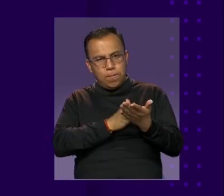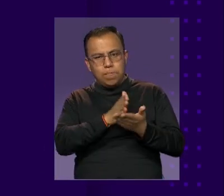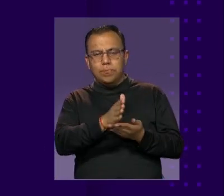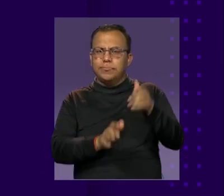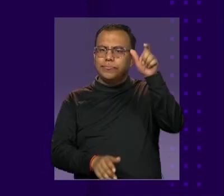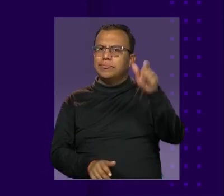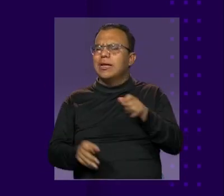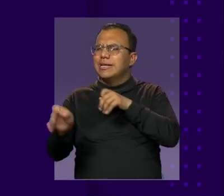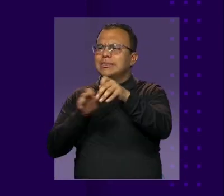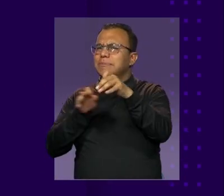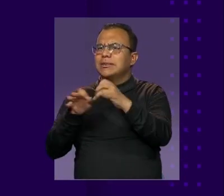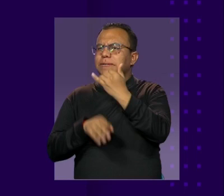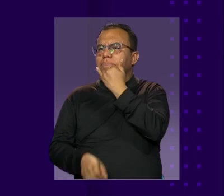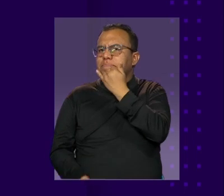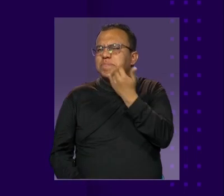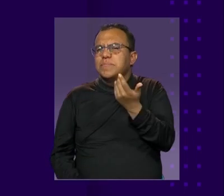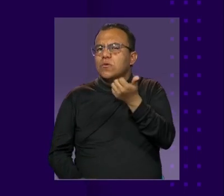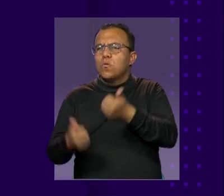¿Qué explicación le podemos dar?